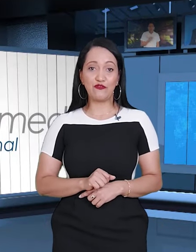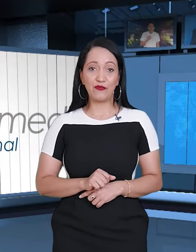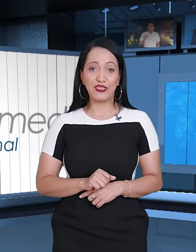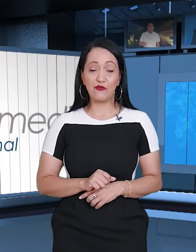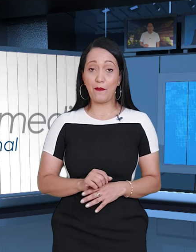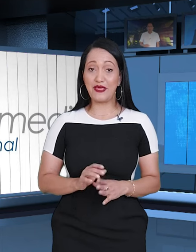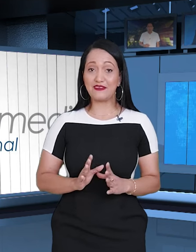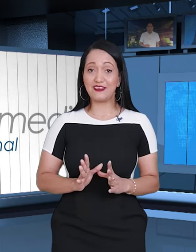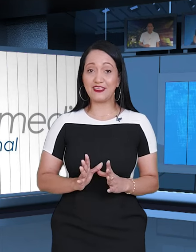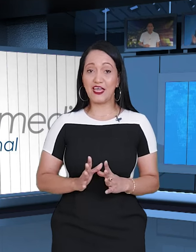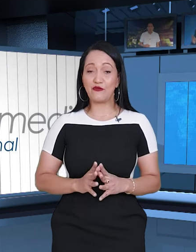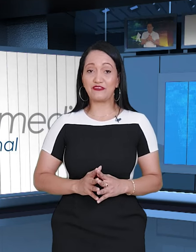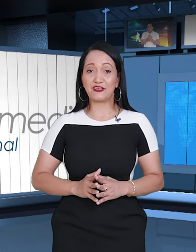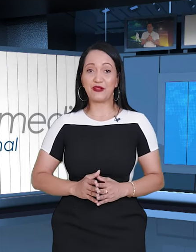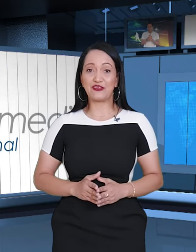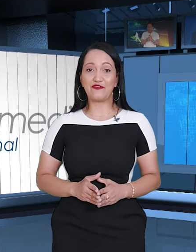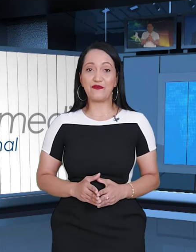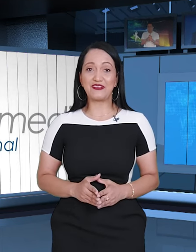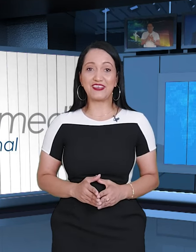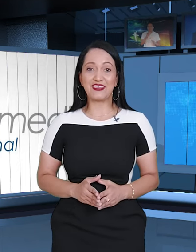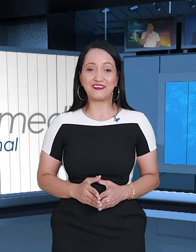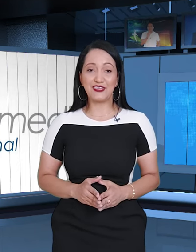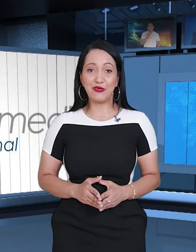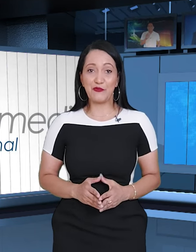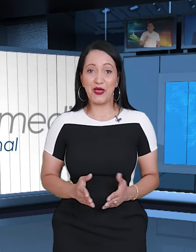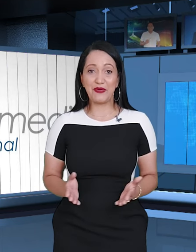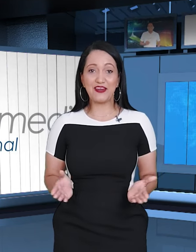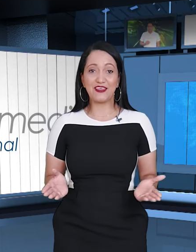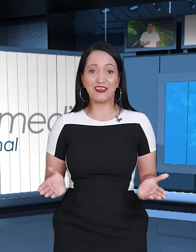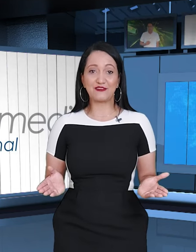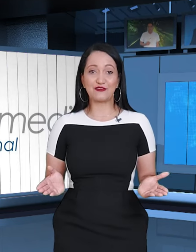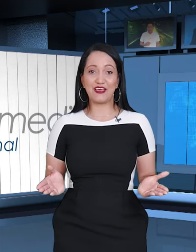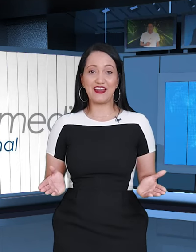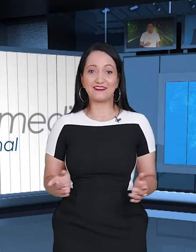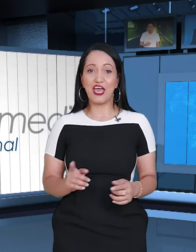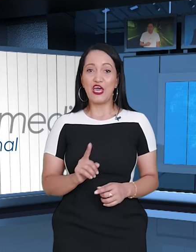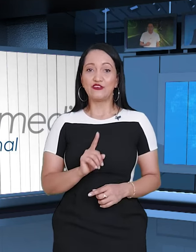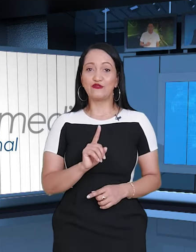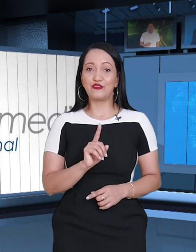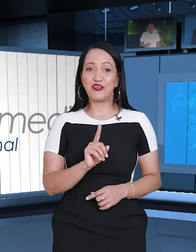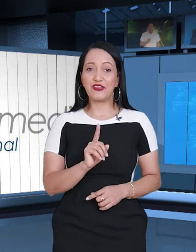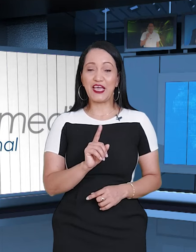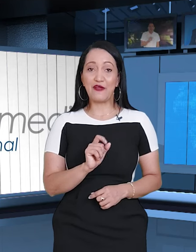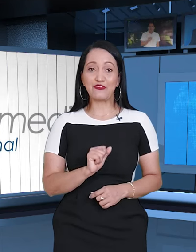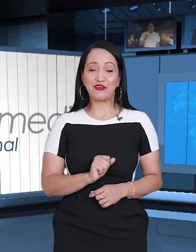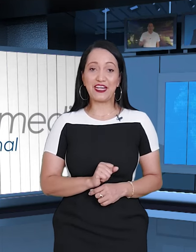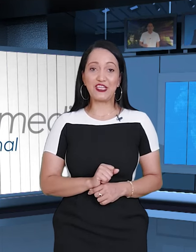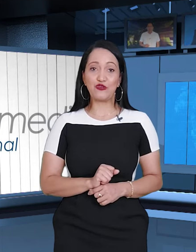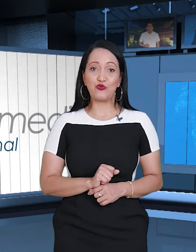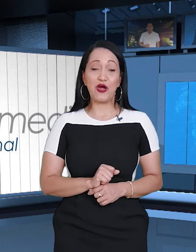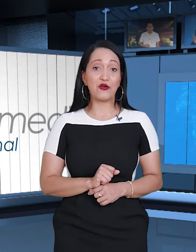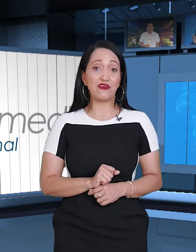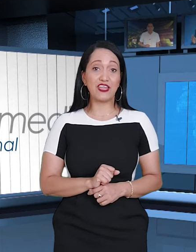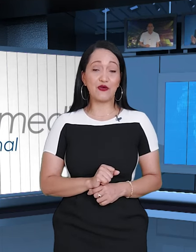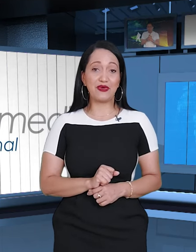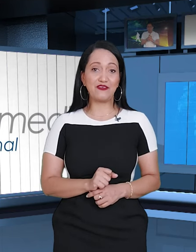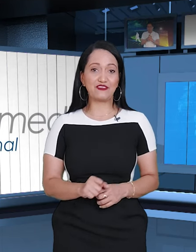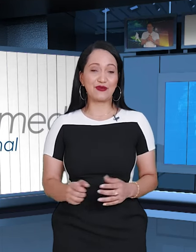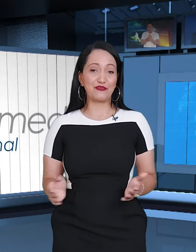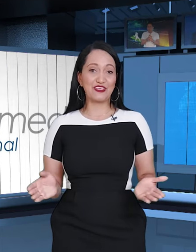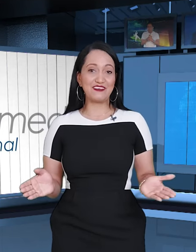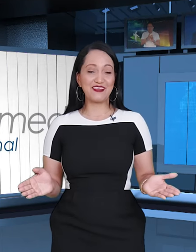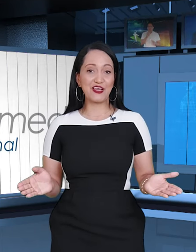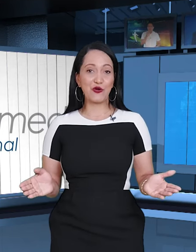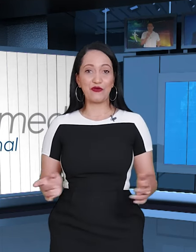contenido informativo visite nuestras plataformas en streaming web y redes sociales. Suscríbete a nuestro canal de YouTube, arroba Darío